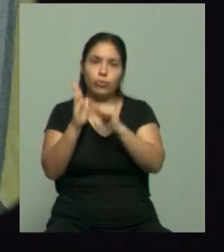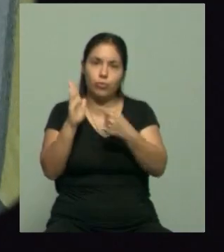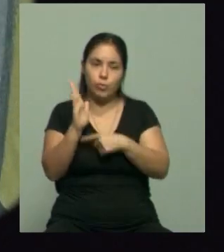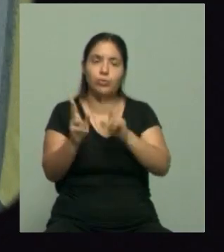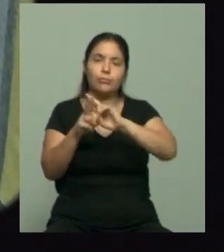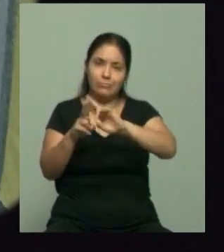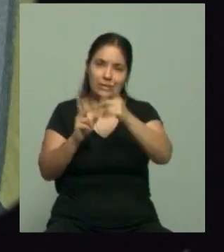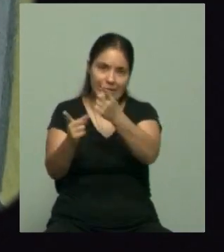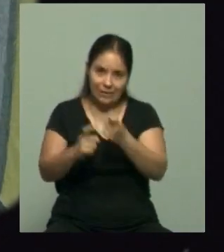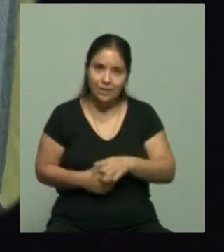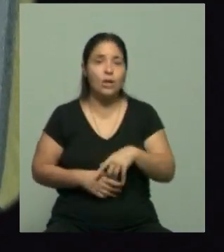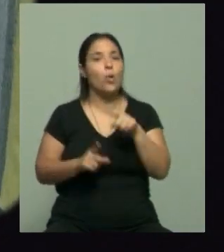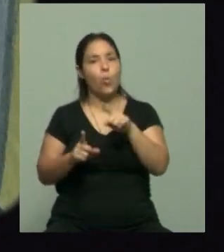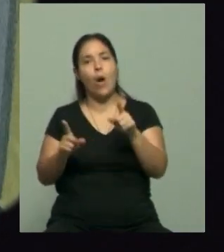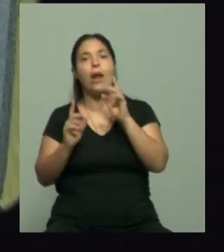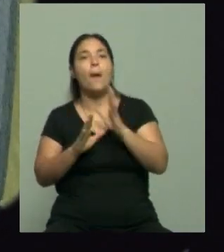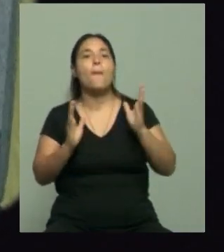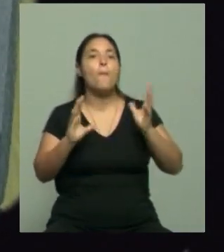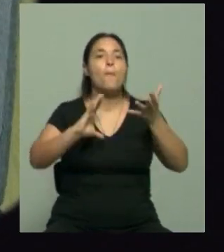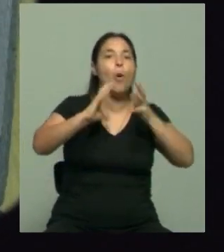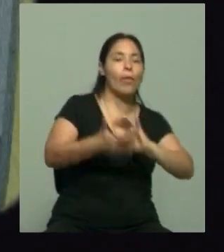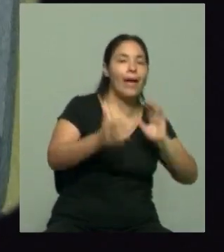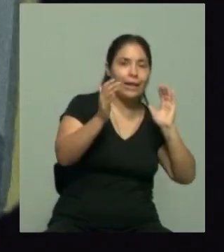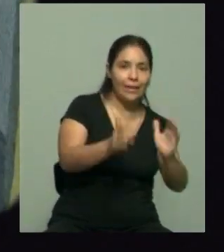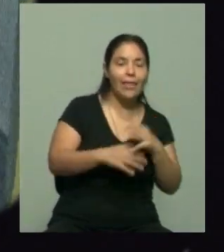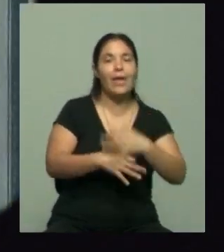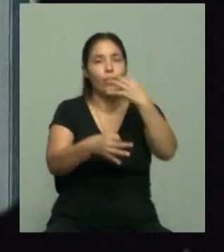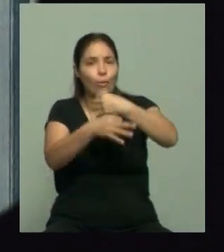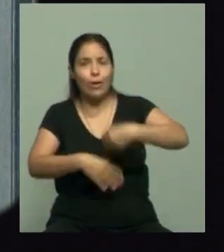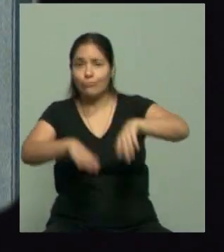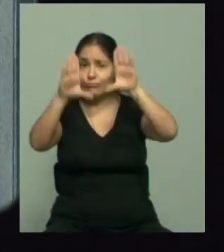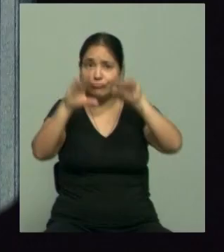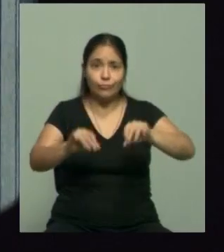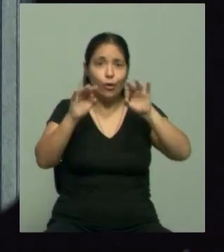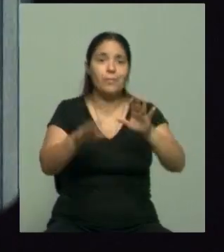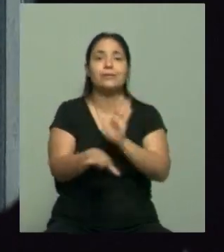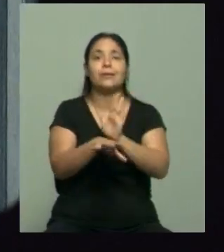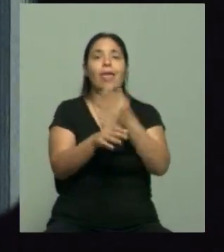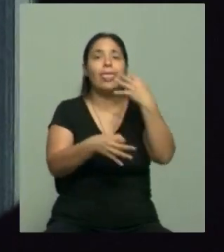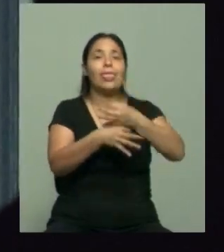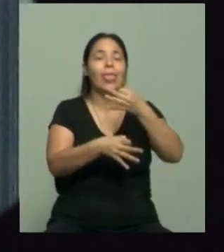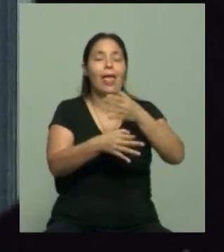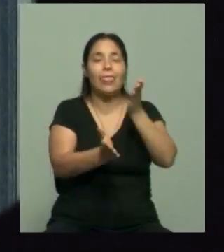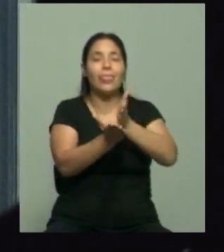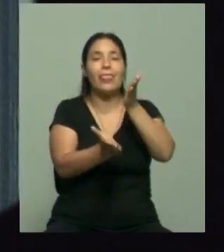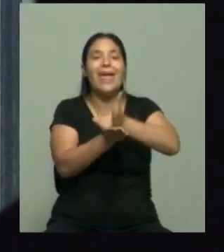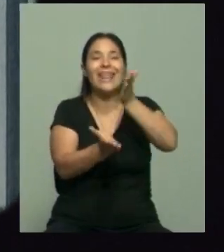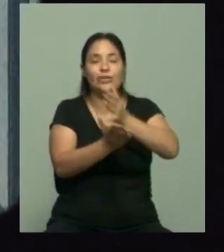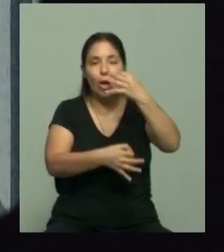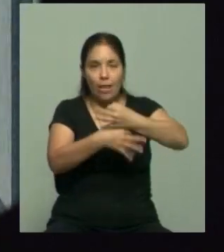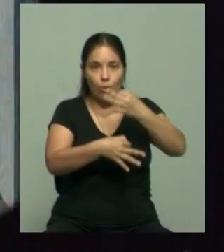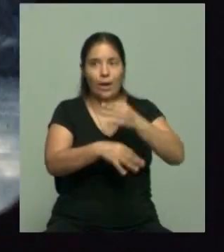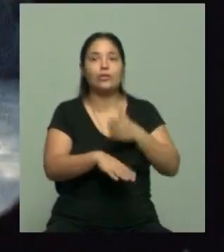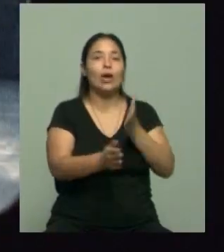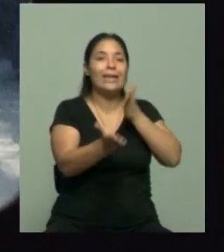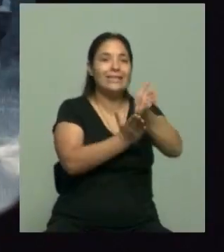pero una ley que contempla modalidades, que contempla todo el sistema educativo como un derecho a la educación desde inicial a la